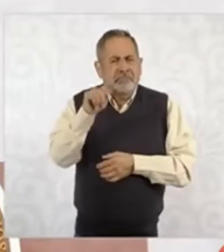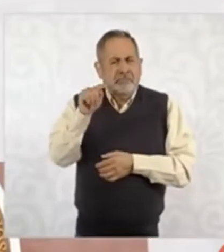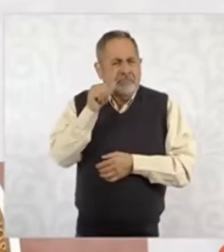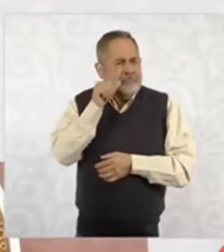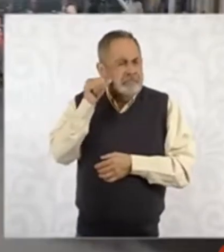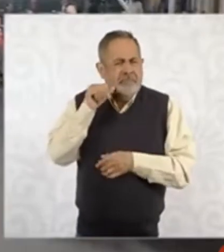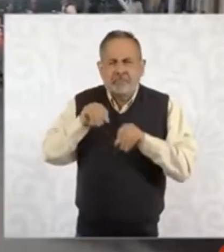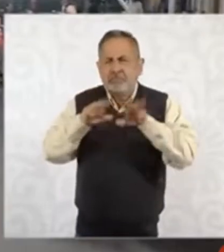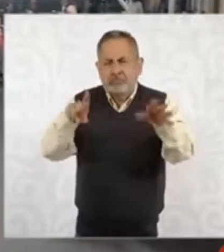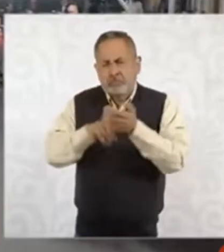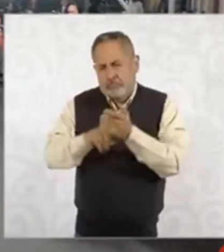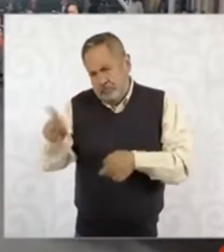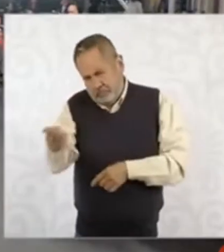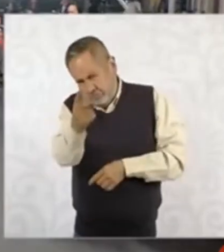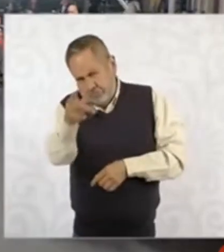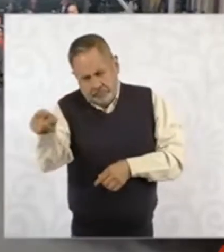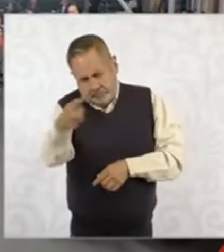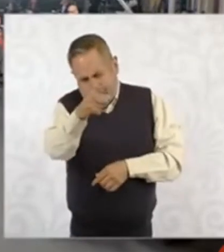SAT.